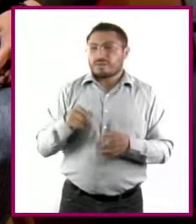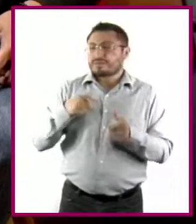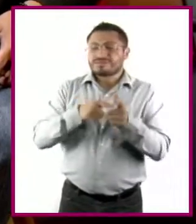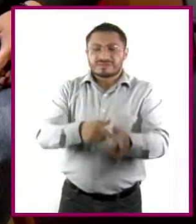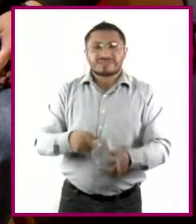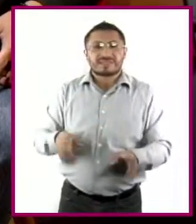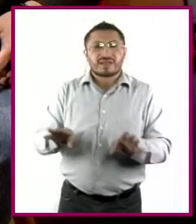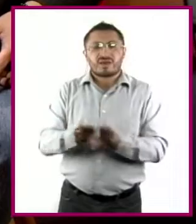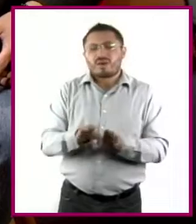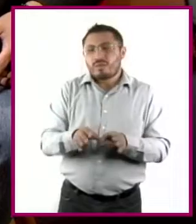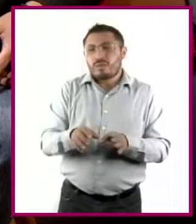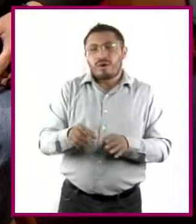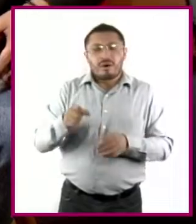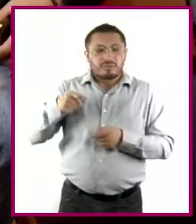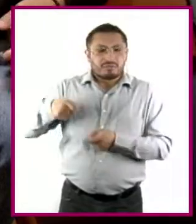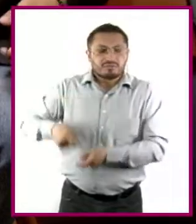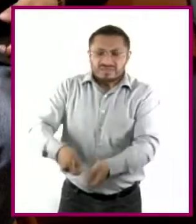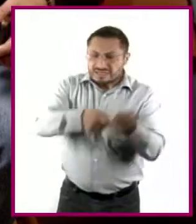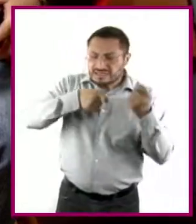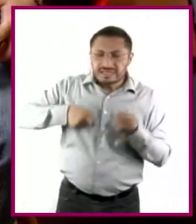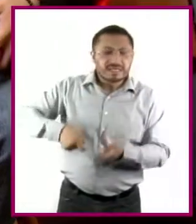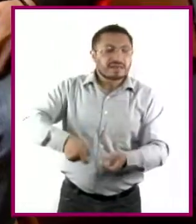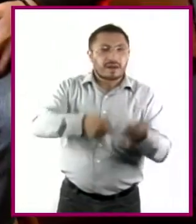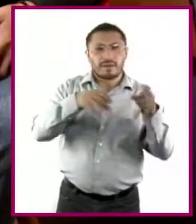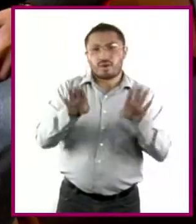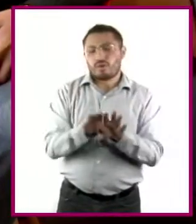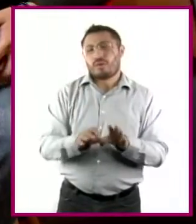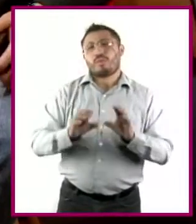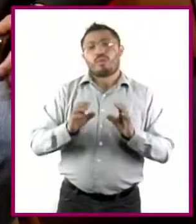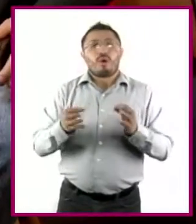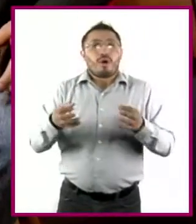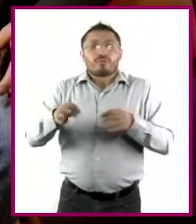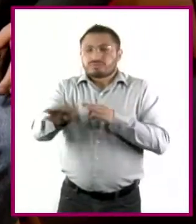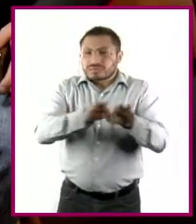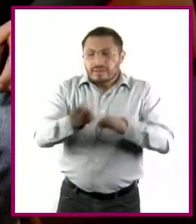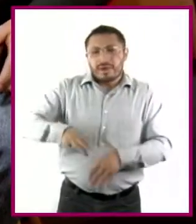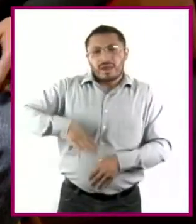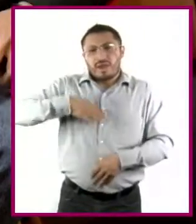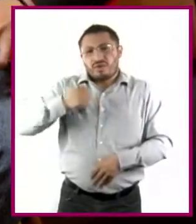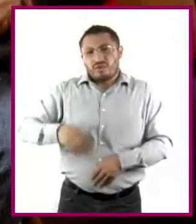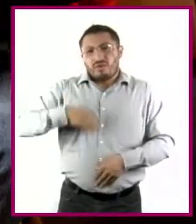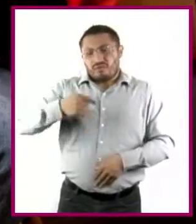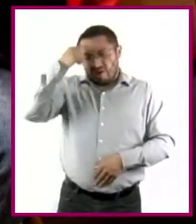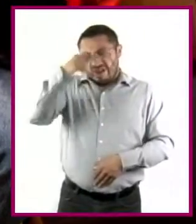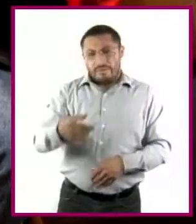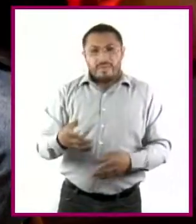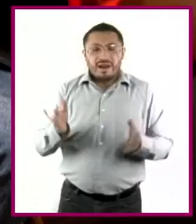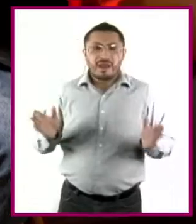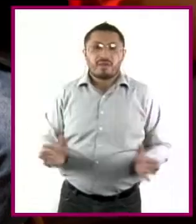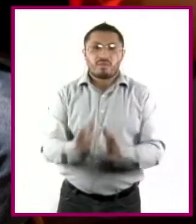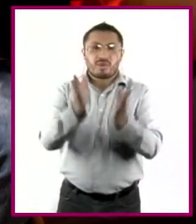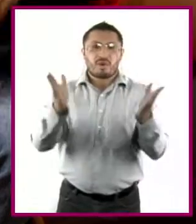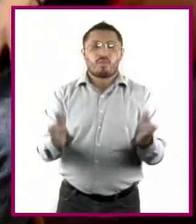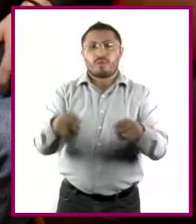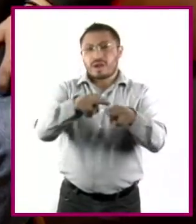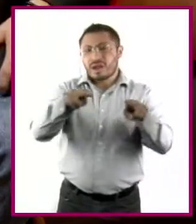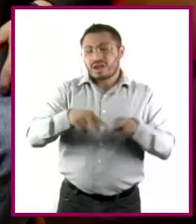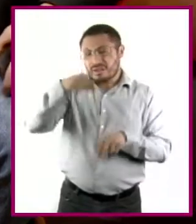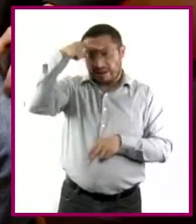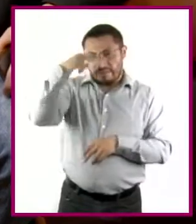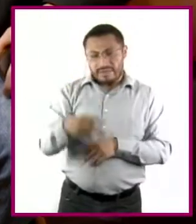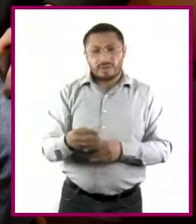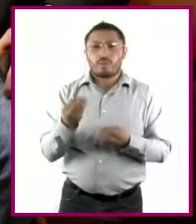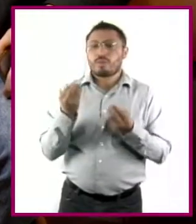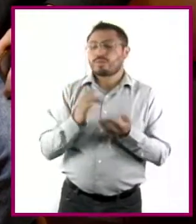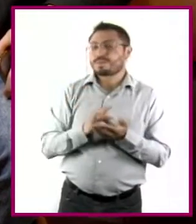y abriendo la zanja para formar nuestra nación. Maestro Reyes, le agradezco mucho sus palabras, que por